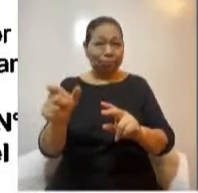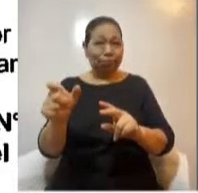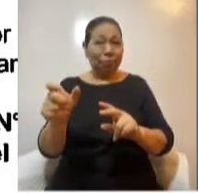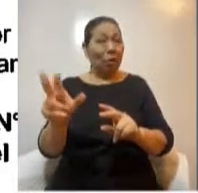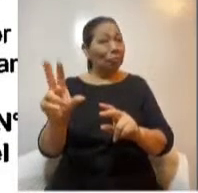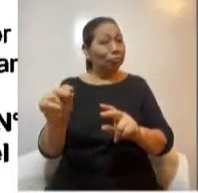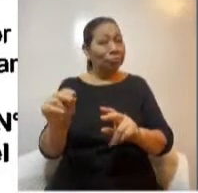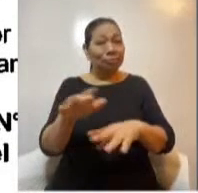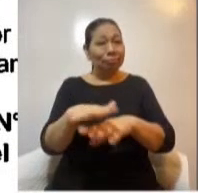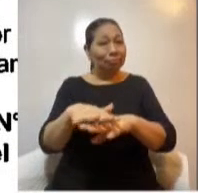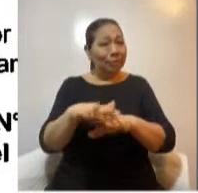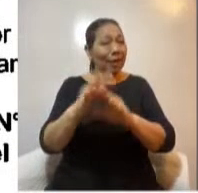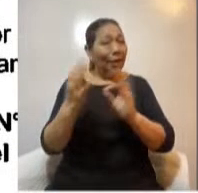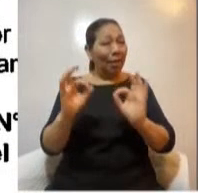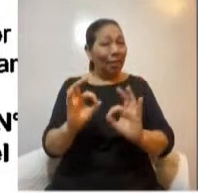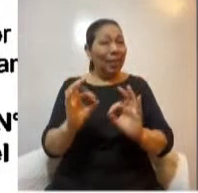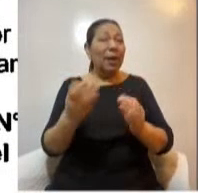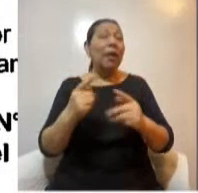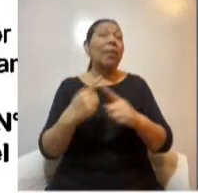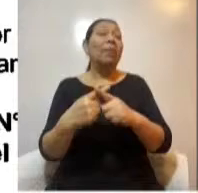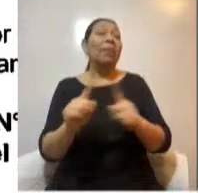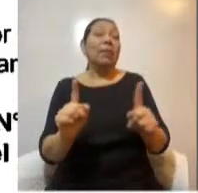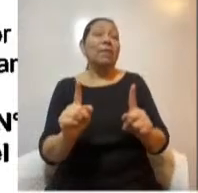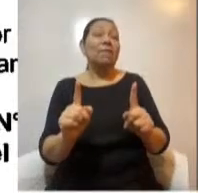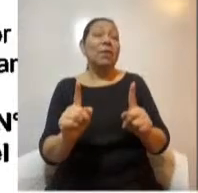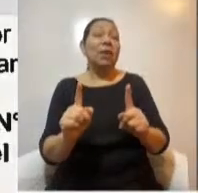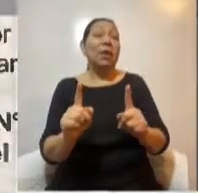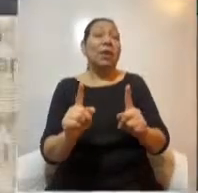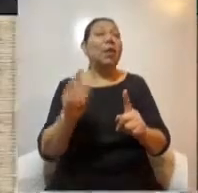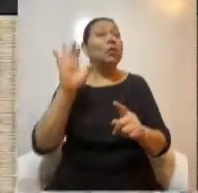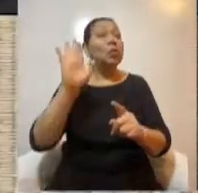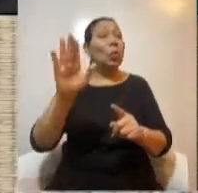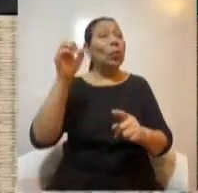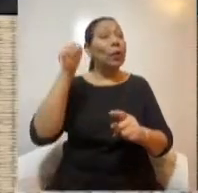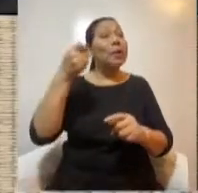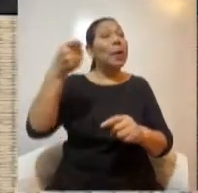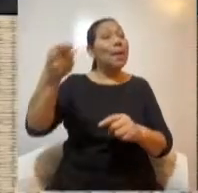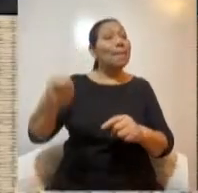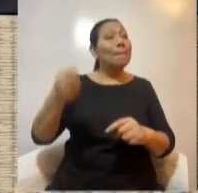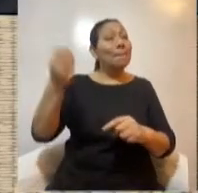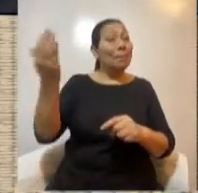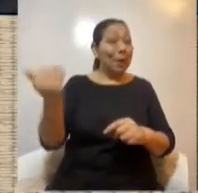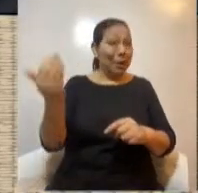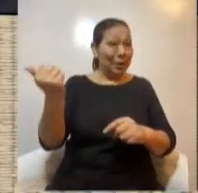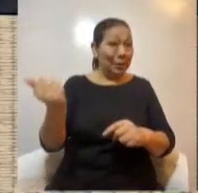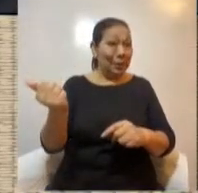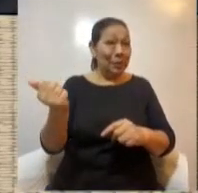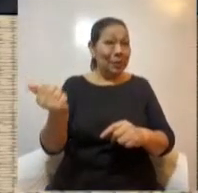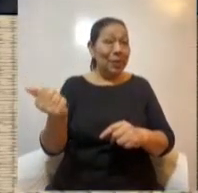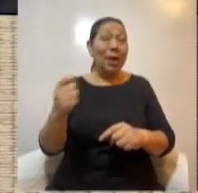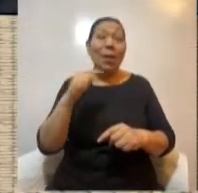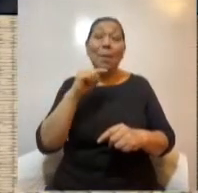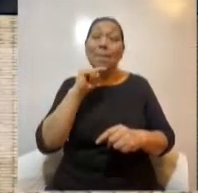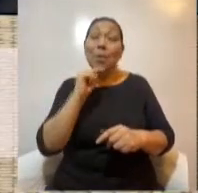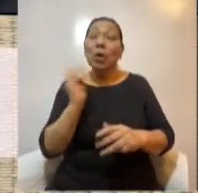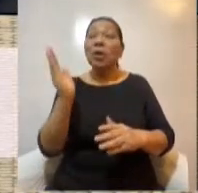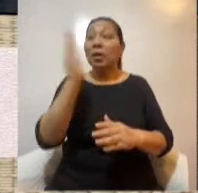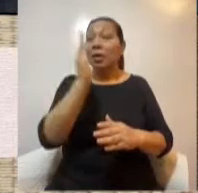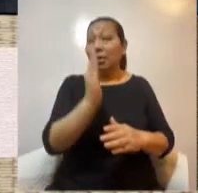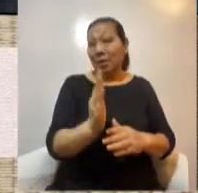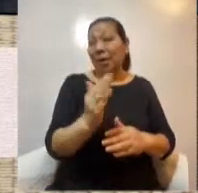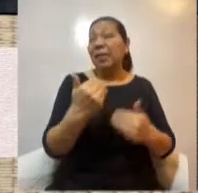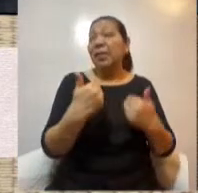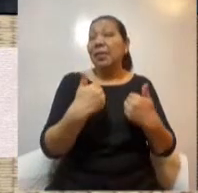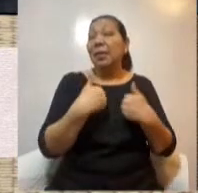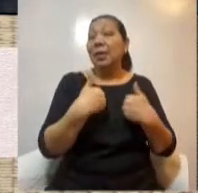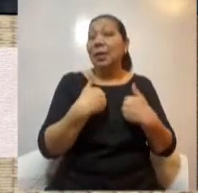ha dispensado un tratamiento legislativo diferente entre el derecho a la pensión de viudez de las viudas y